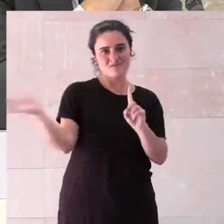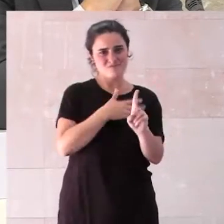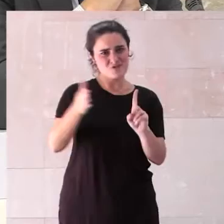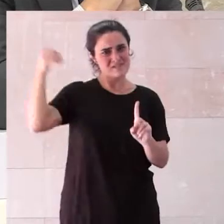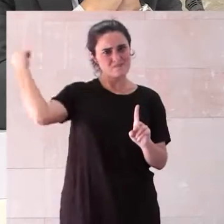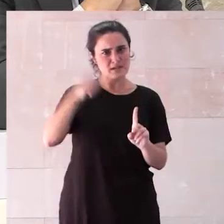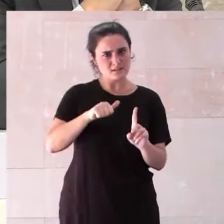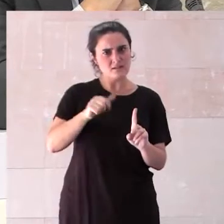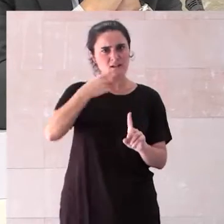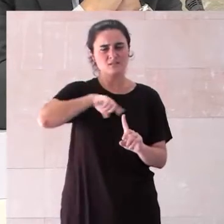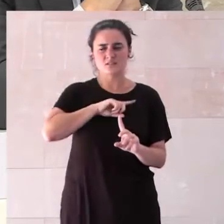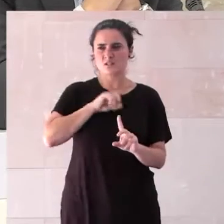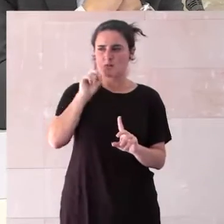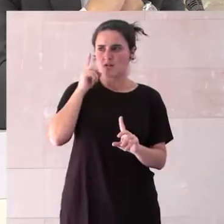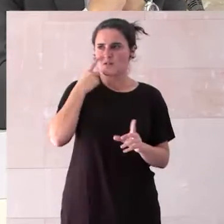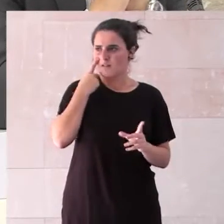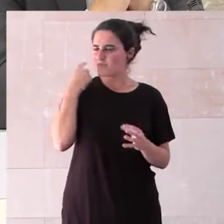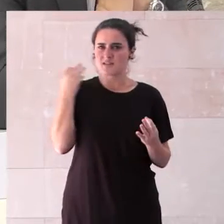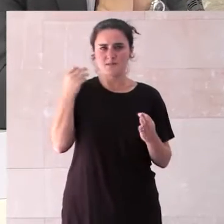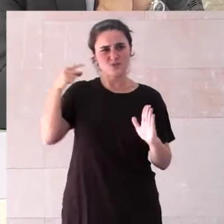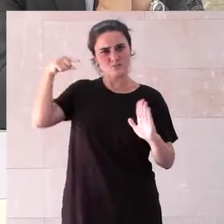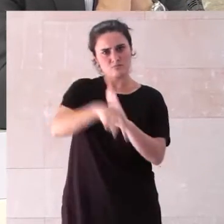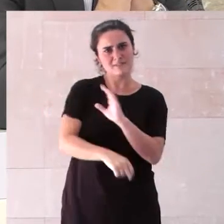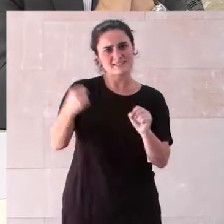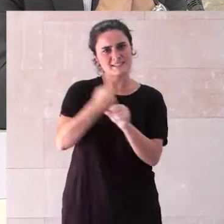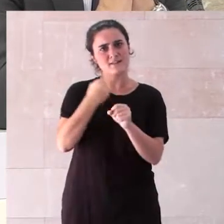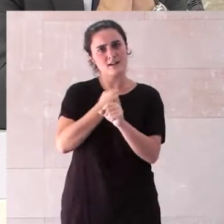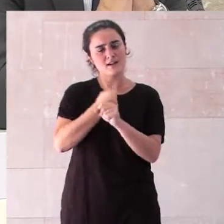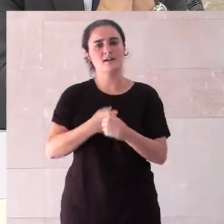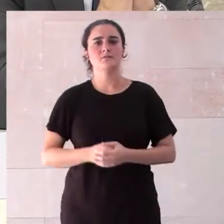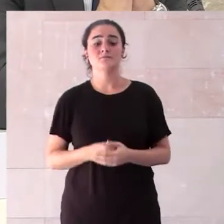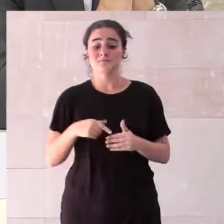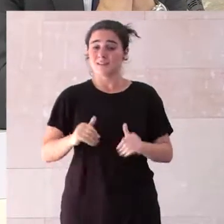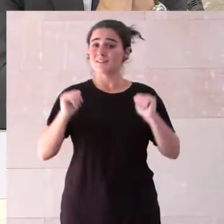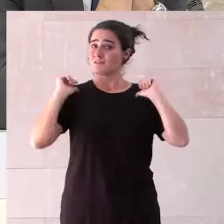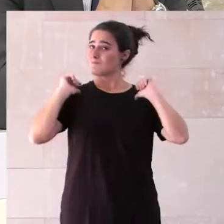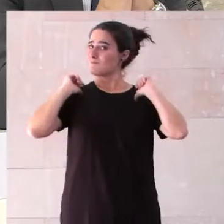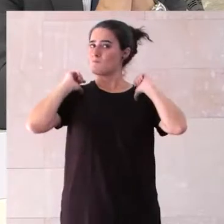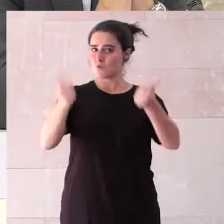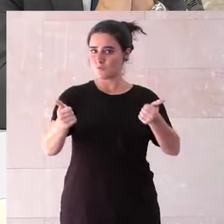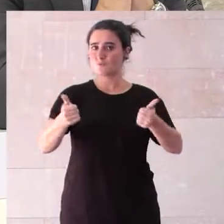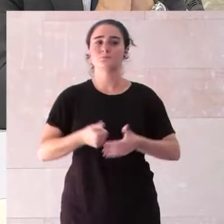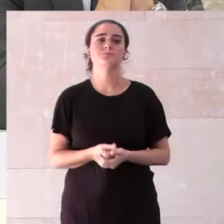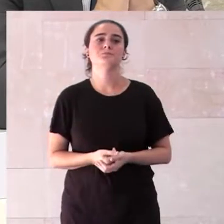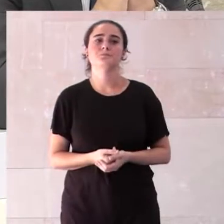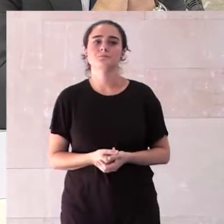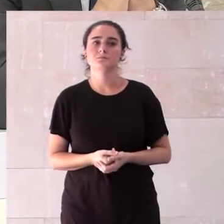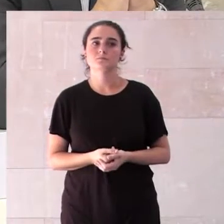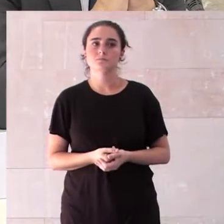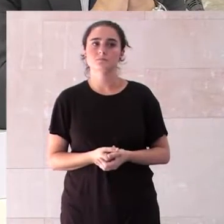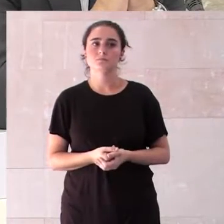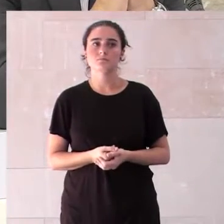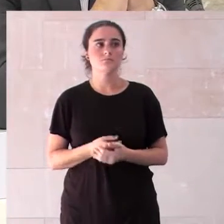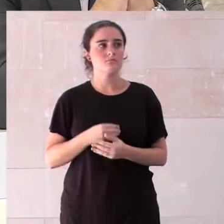que nos impulsaron a trabajar más en profundidad. Fue entonces cuando comenzó nuestra andadura. Empezamos